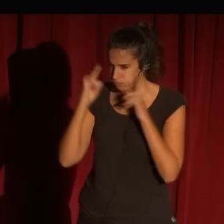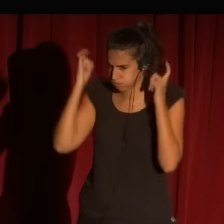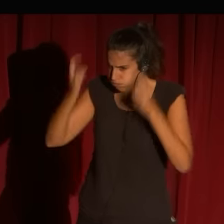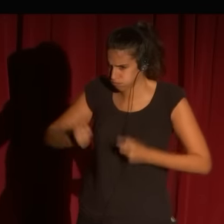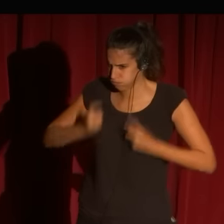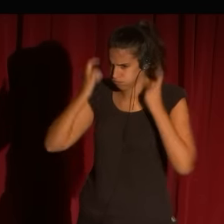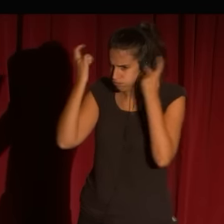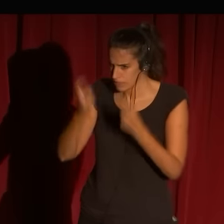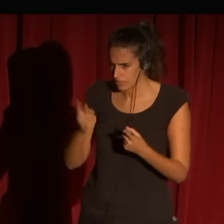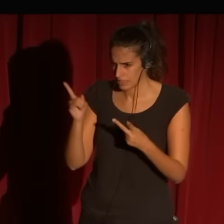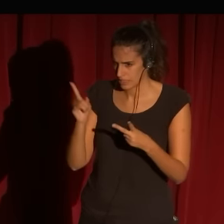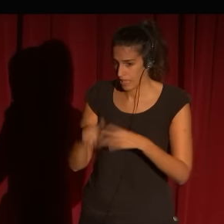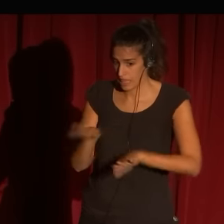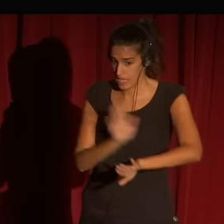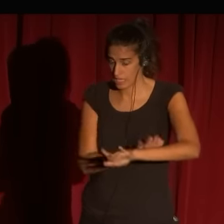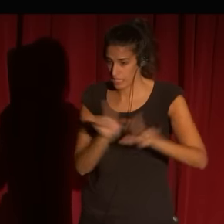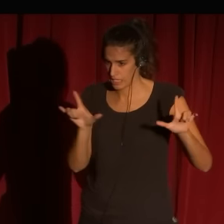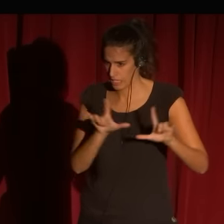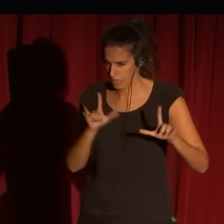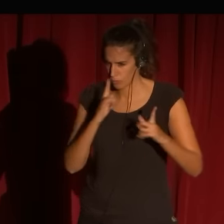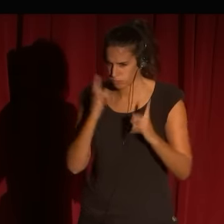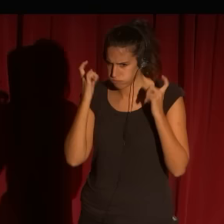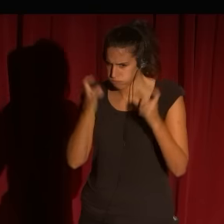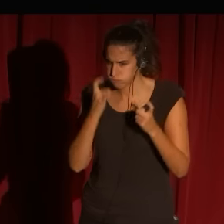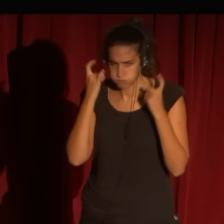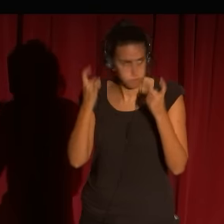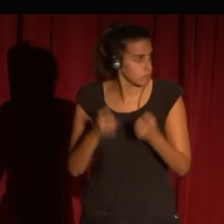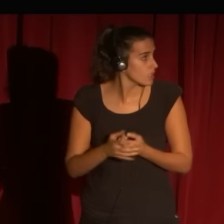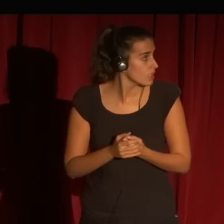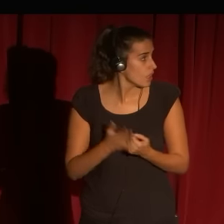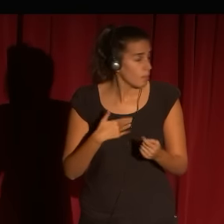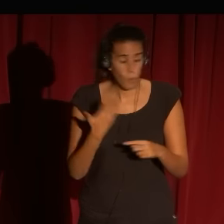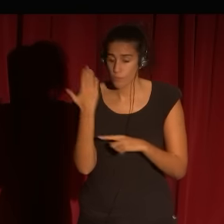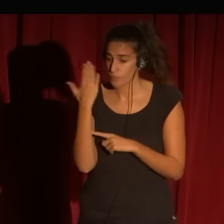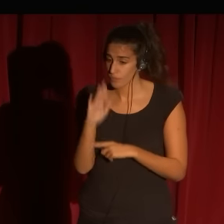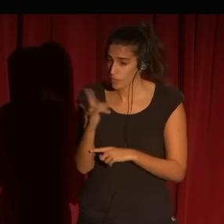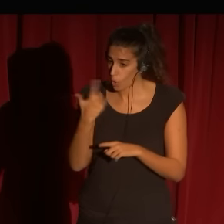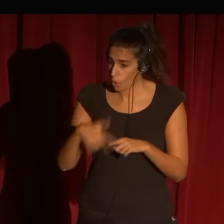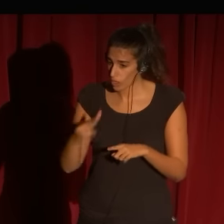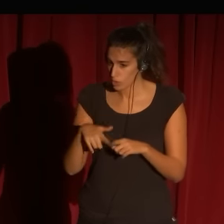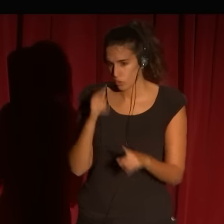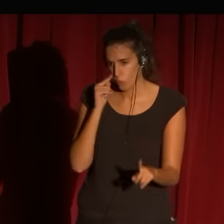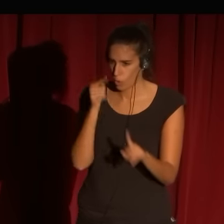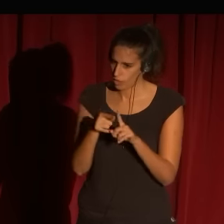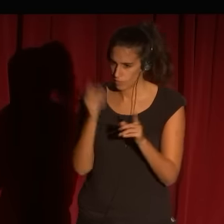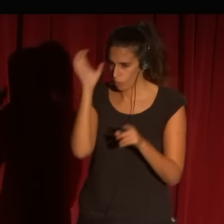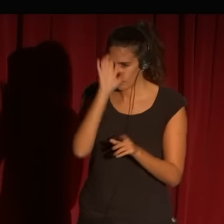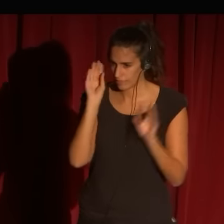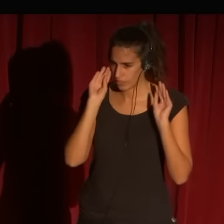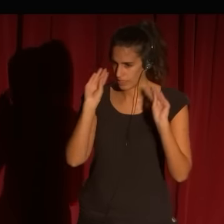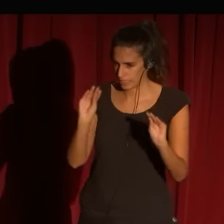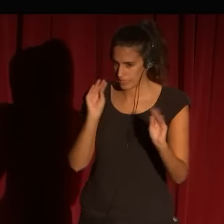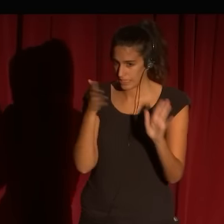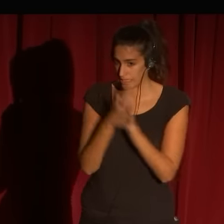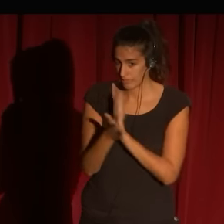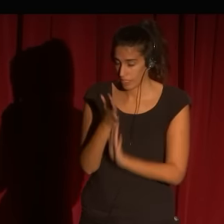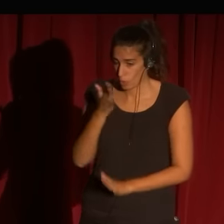hof nagel en el cuadro de la izquierda por por un lado Mostrar objetos con esta intención didáctica científica que se vean claramente